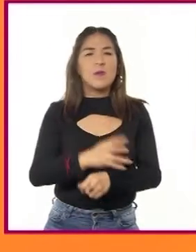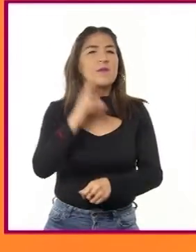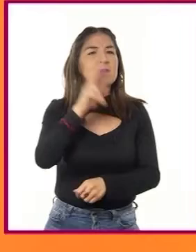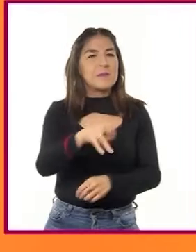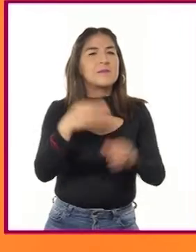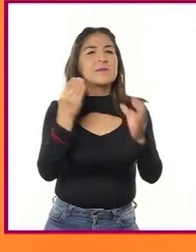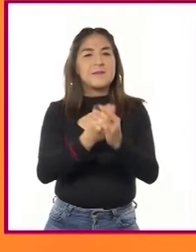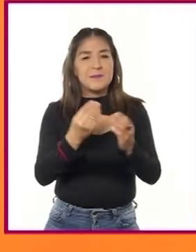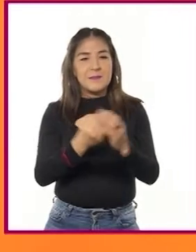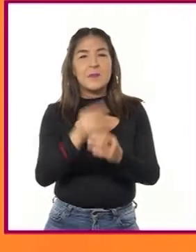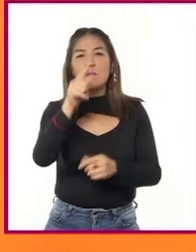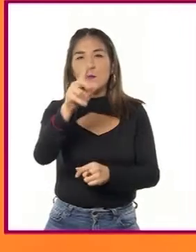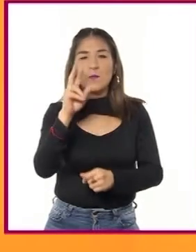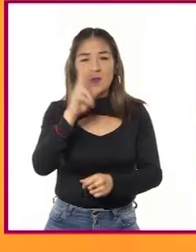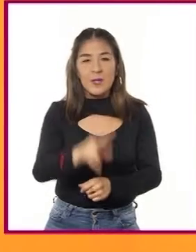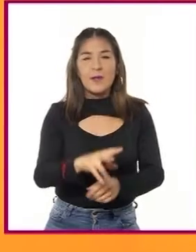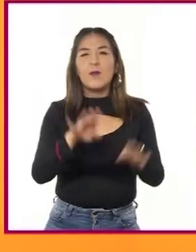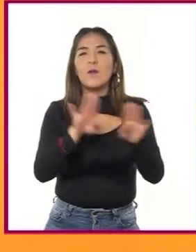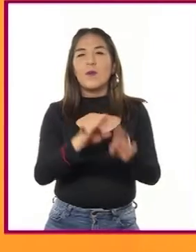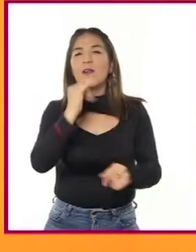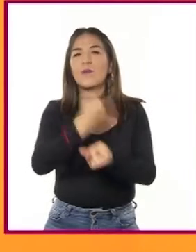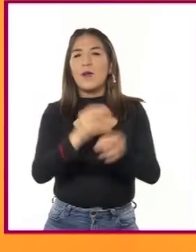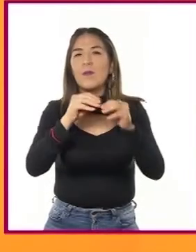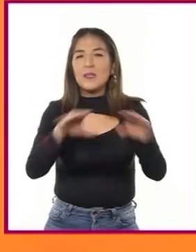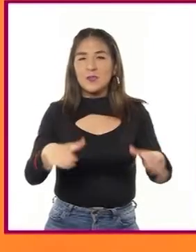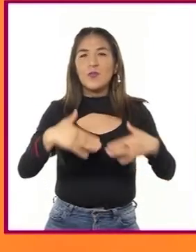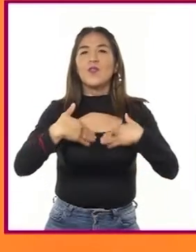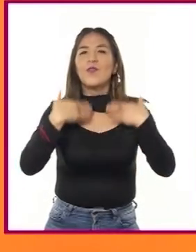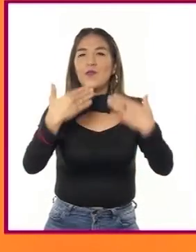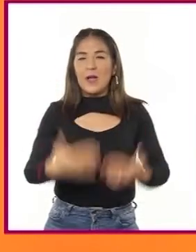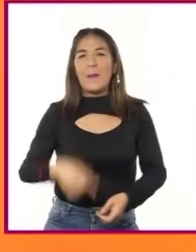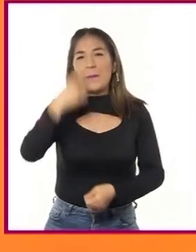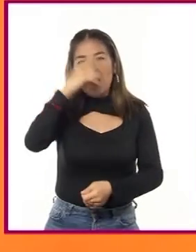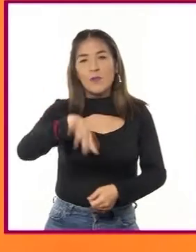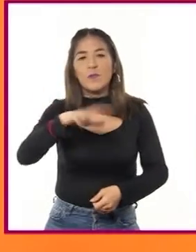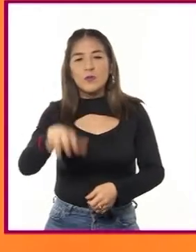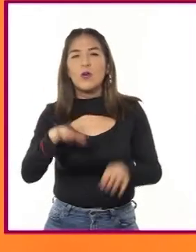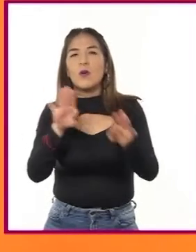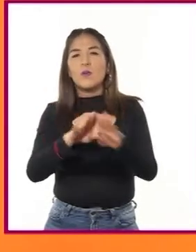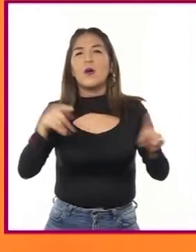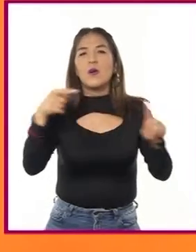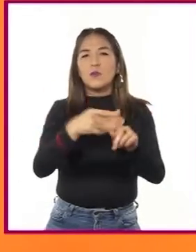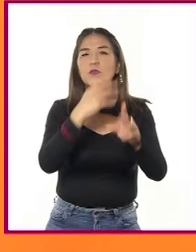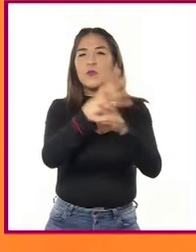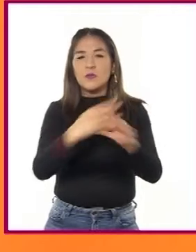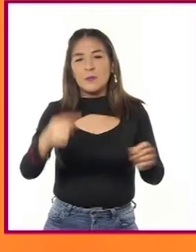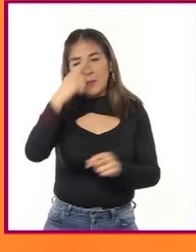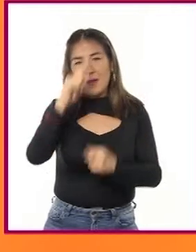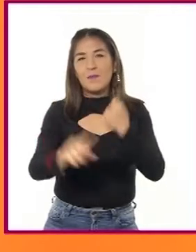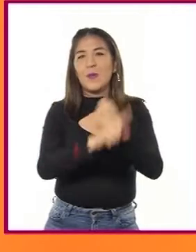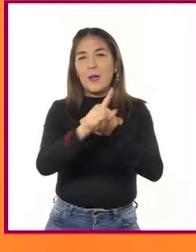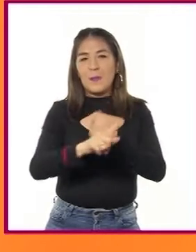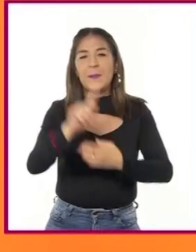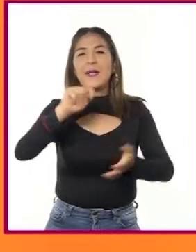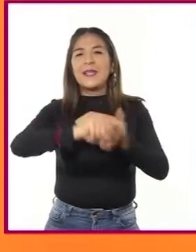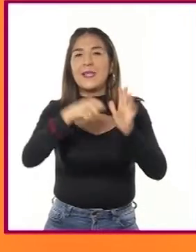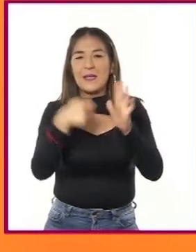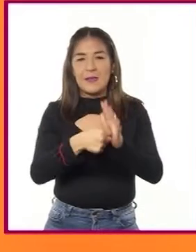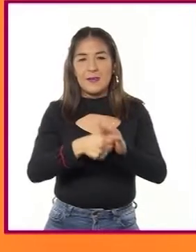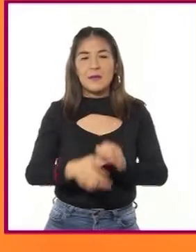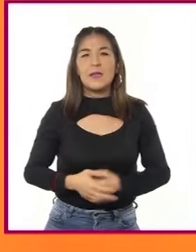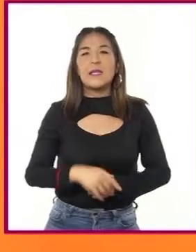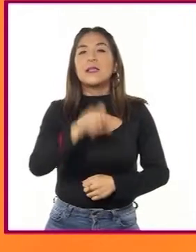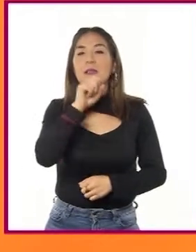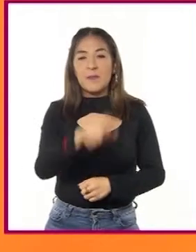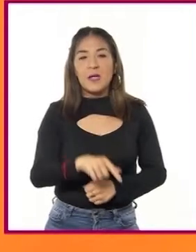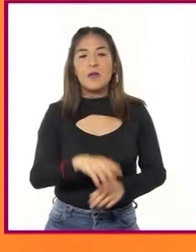sesión? Identificaremos fuentes confiables para la búsqueda de alternativas de solución al problema técnico.